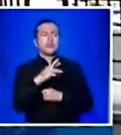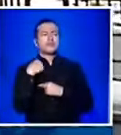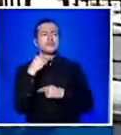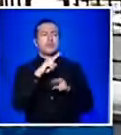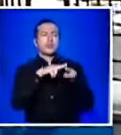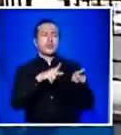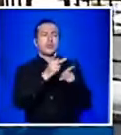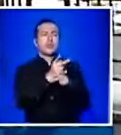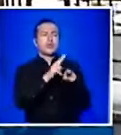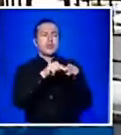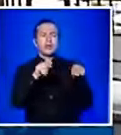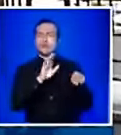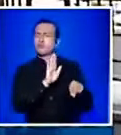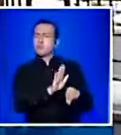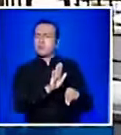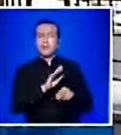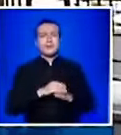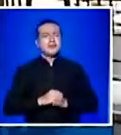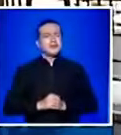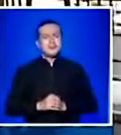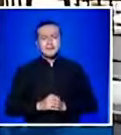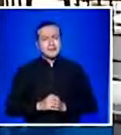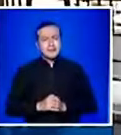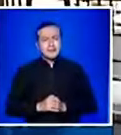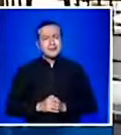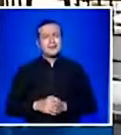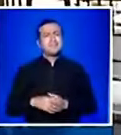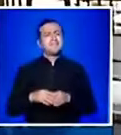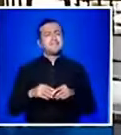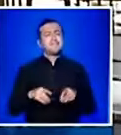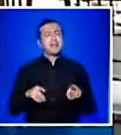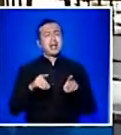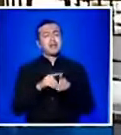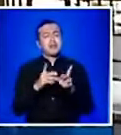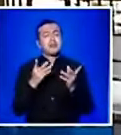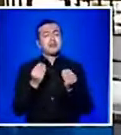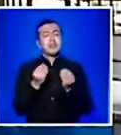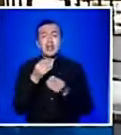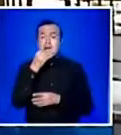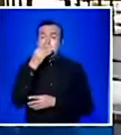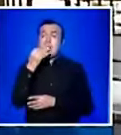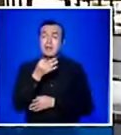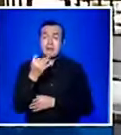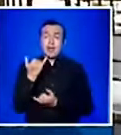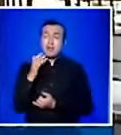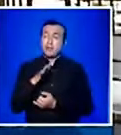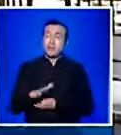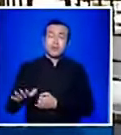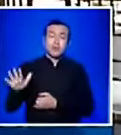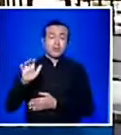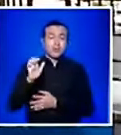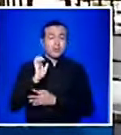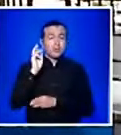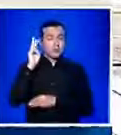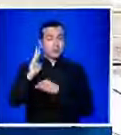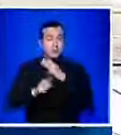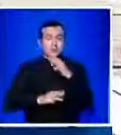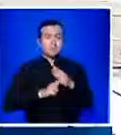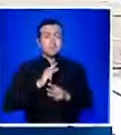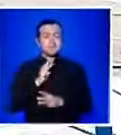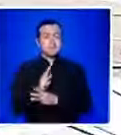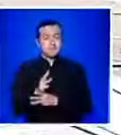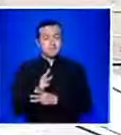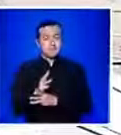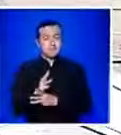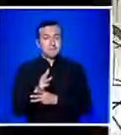ambiente. Estas son cifras que ya no solamente son cifras, son realidades que la está viviendo el Ecuador y el mundo hoy. Para